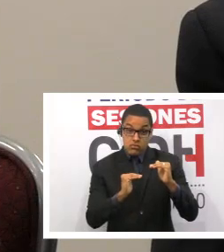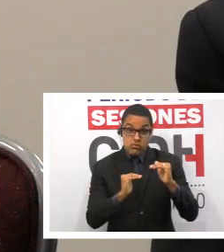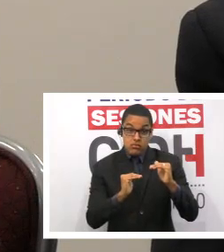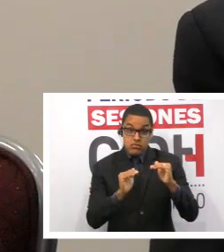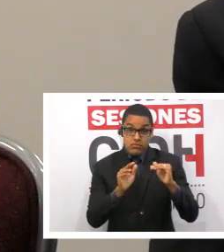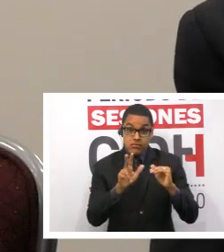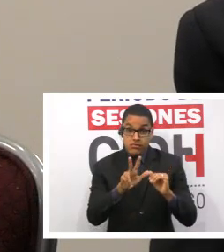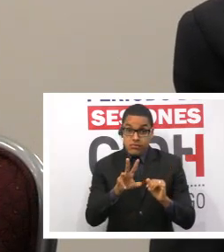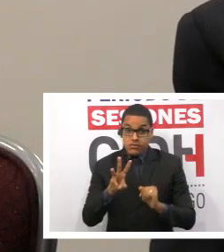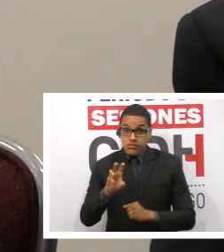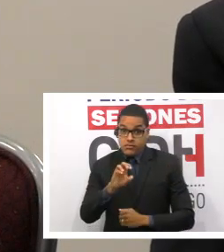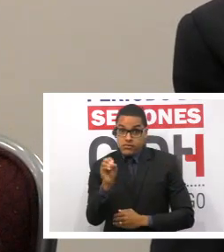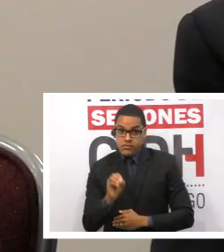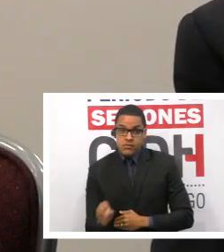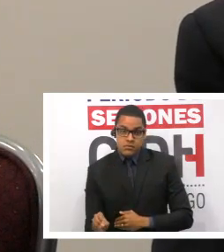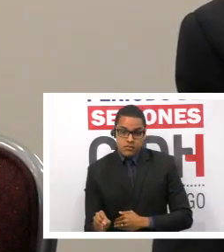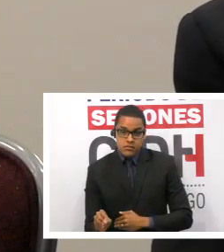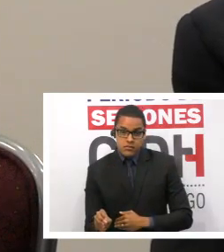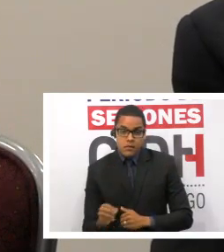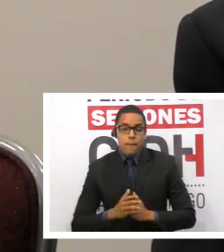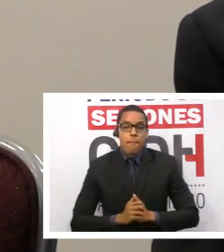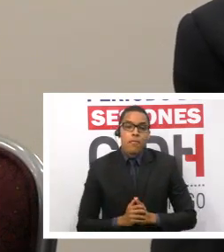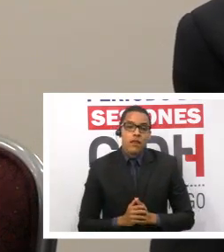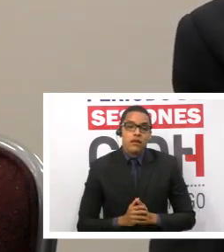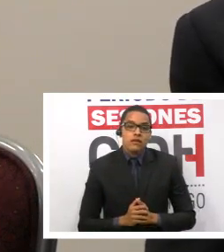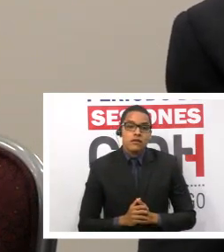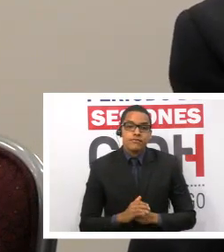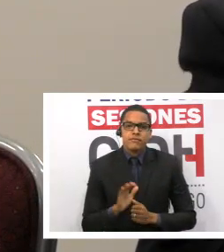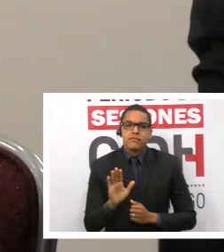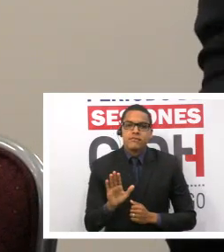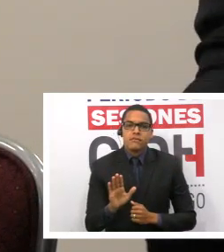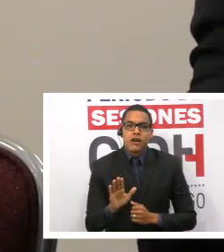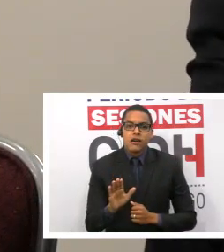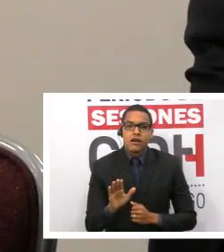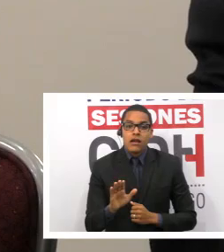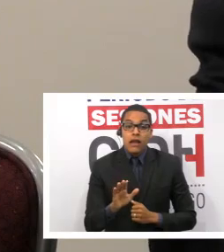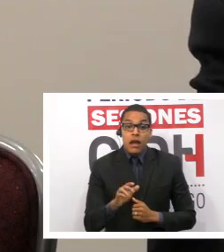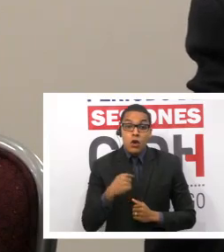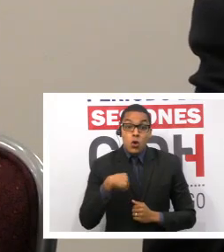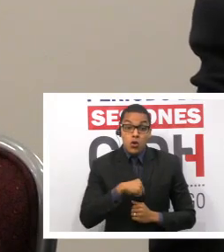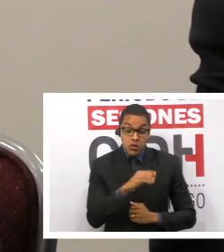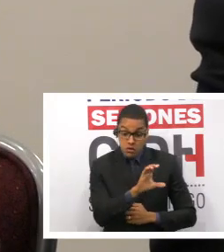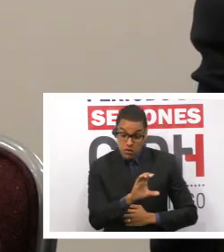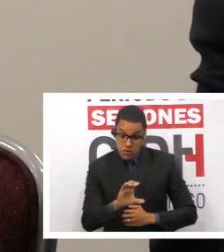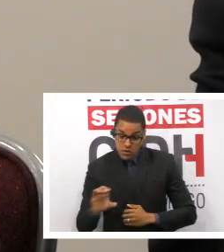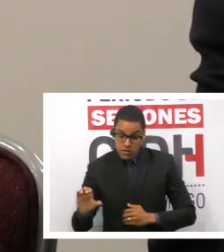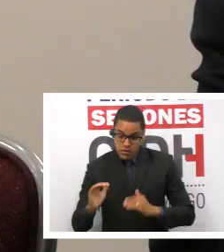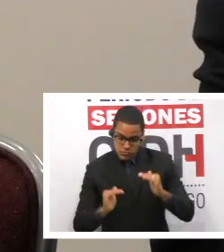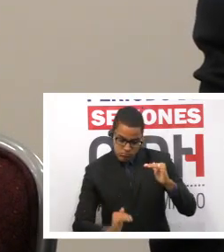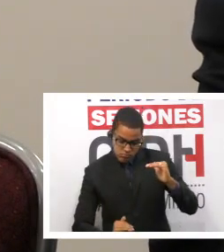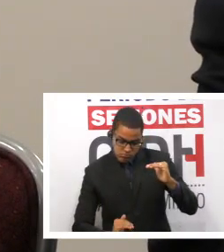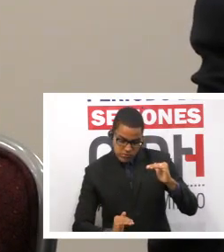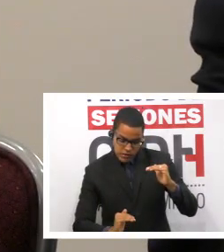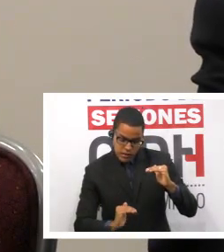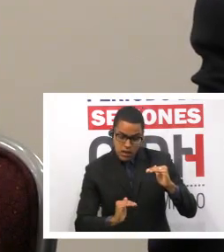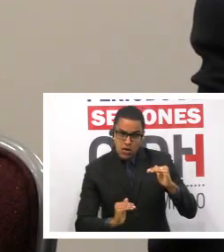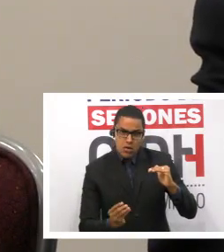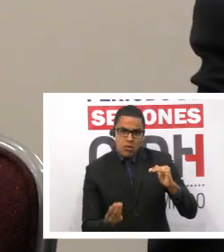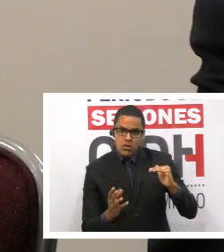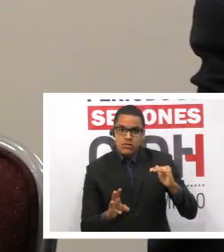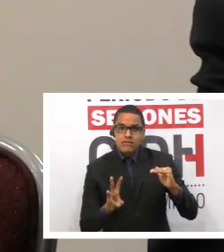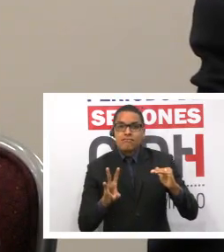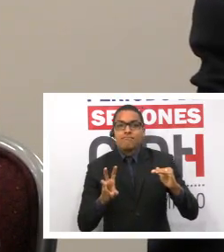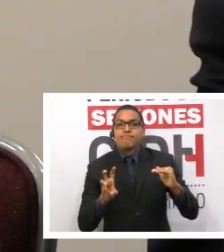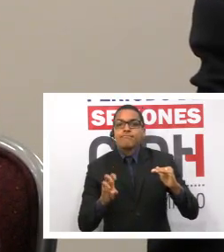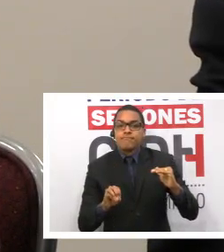después del efecto de la política fiscal sólo reducimos la desigualdad un 6% que nos está diciendo que esa política fiscal